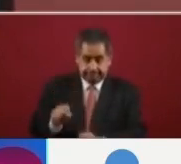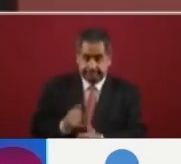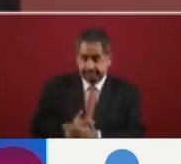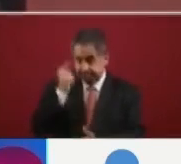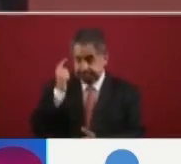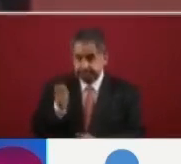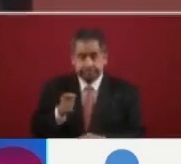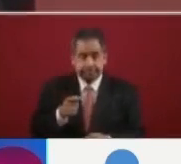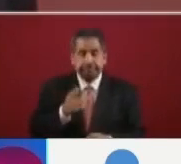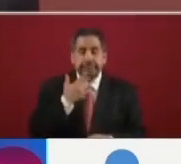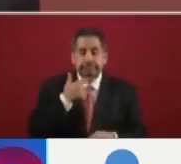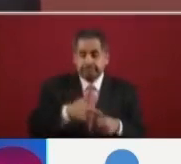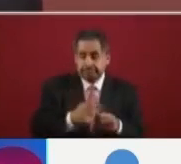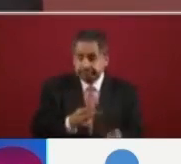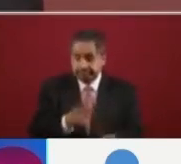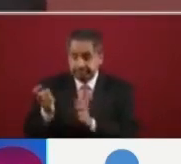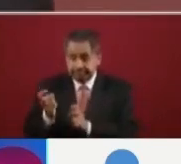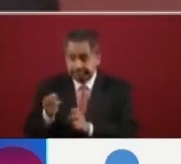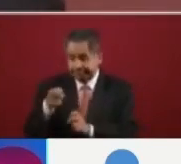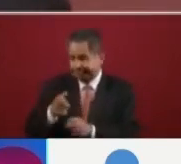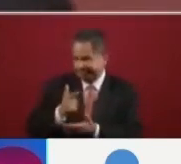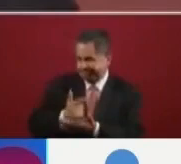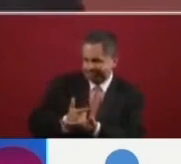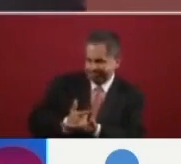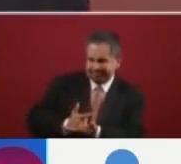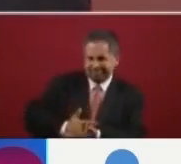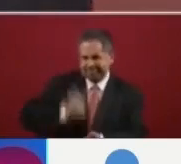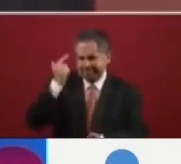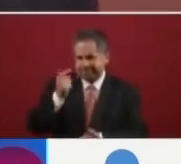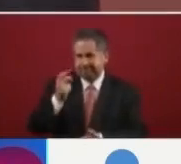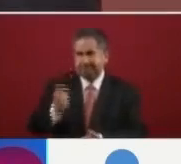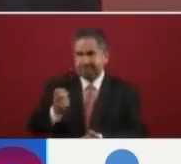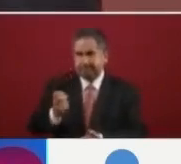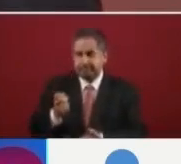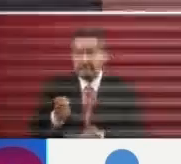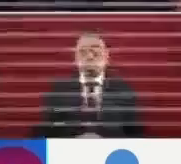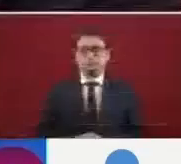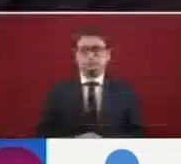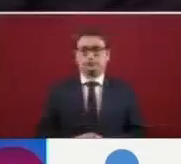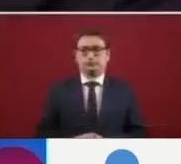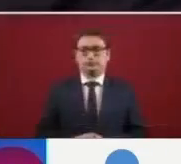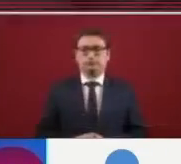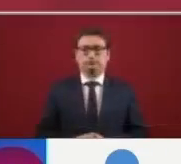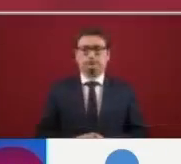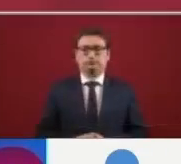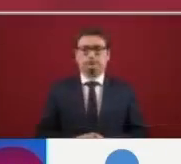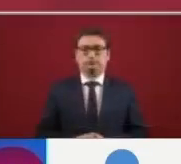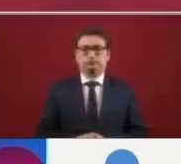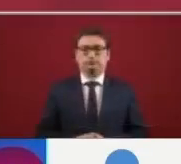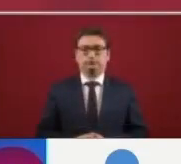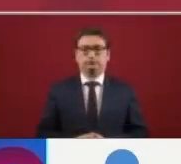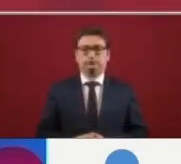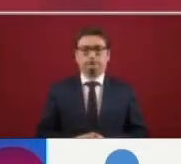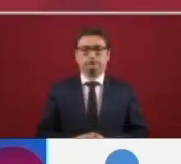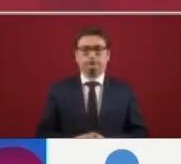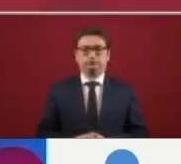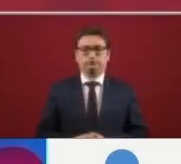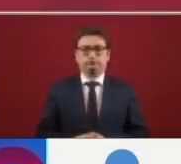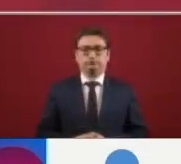el robo de combustible y no hay derecho a fianza. Tepeaca y en todo